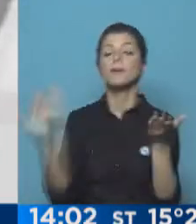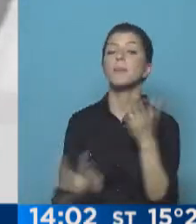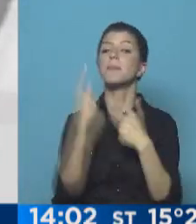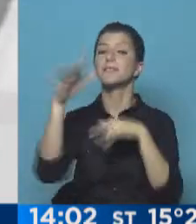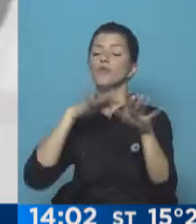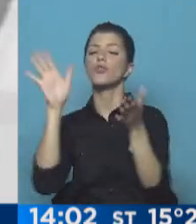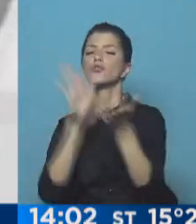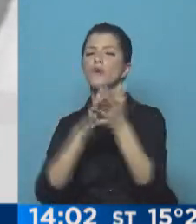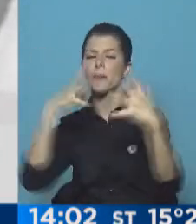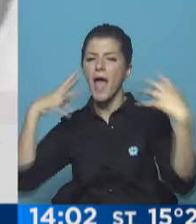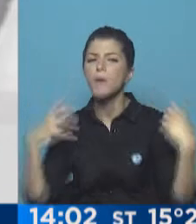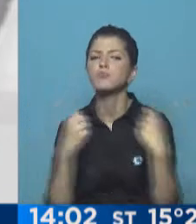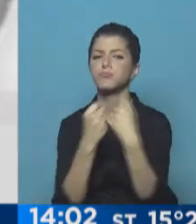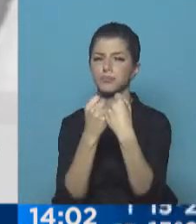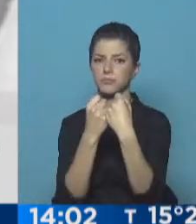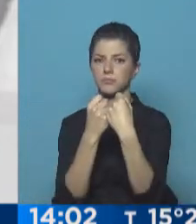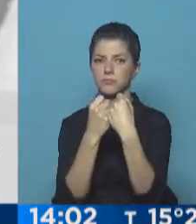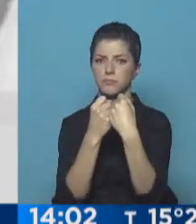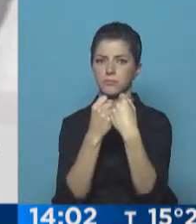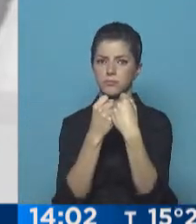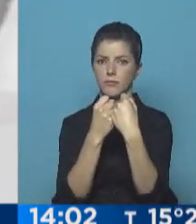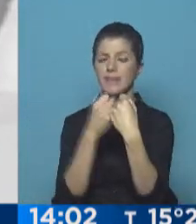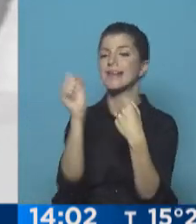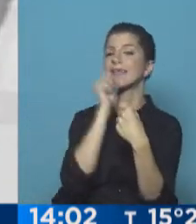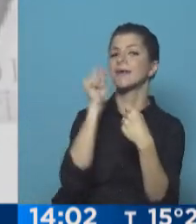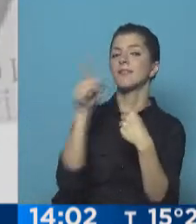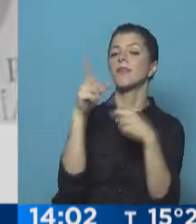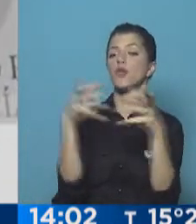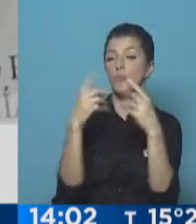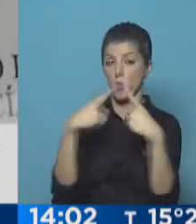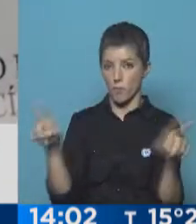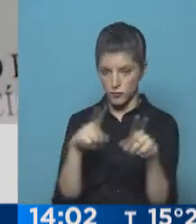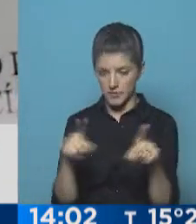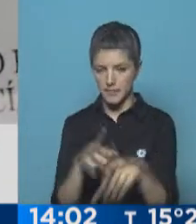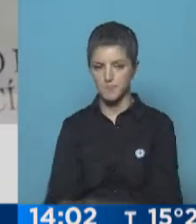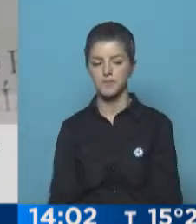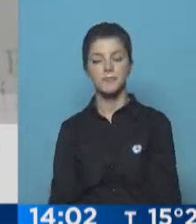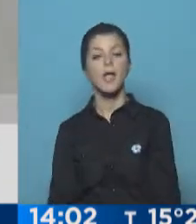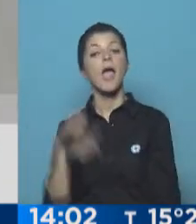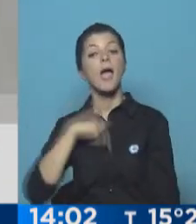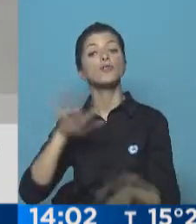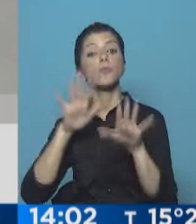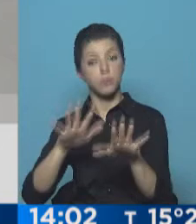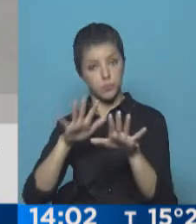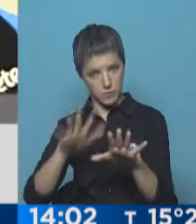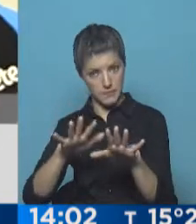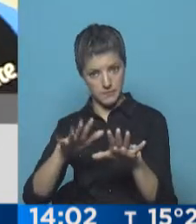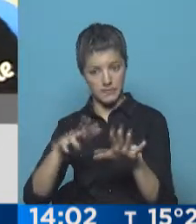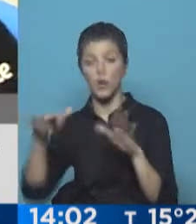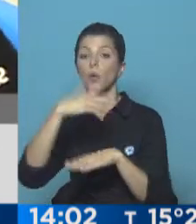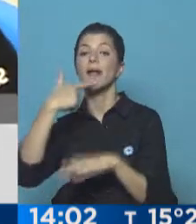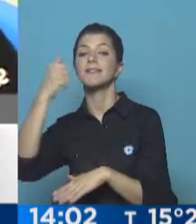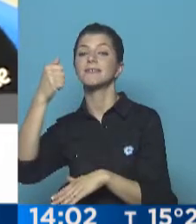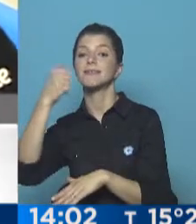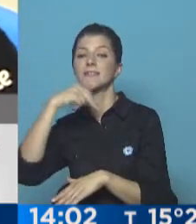incidente que involucró al vocalista de campeón y acá está la carátula de la causa que tramita en saavedra que hoy va a